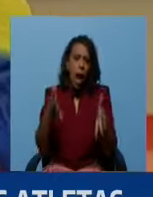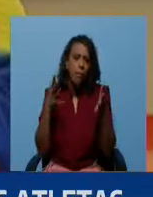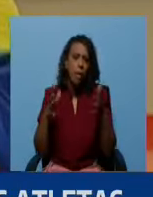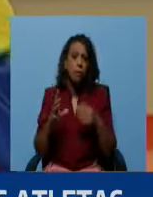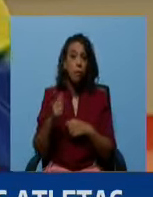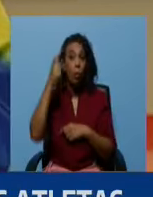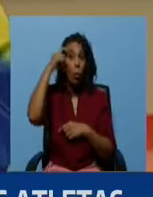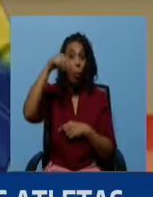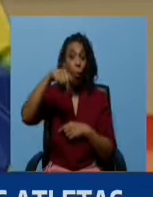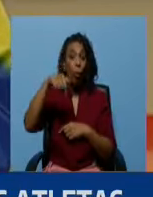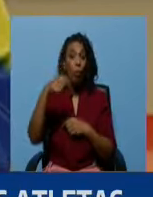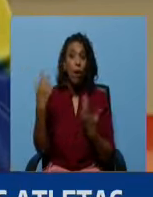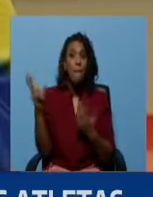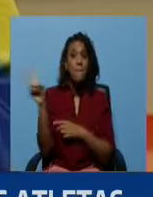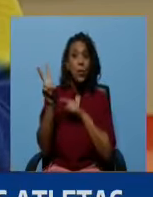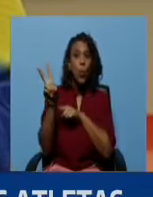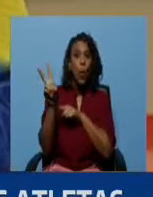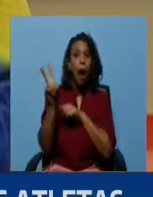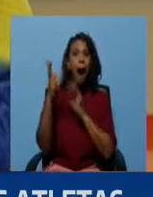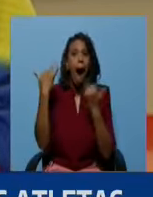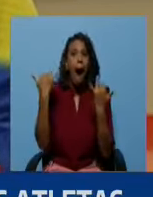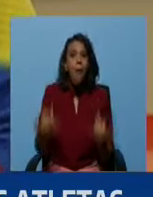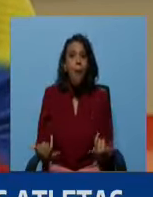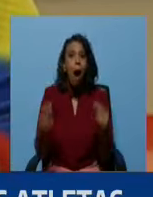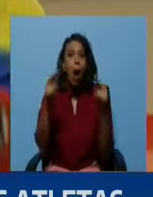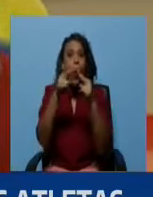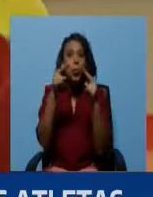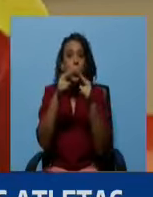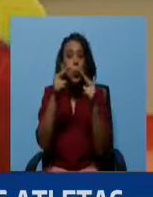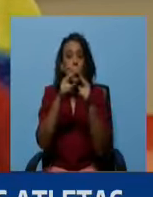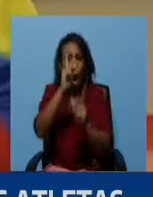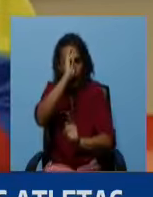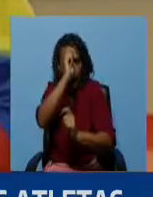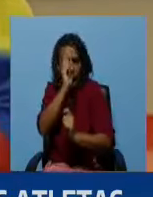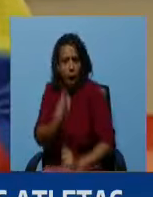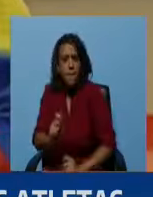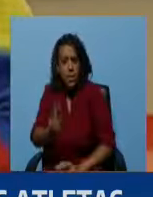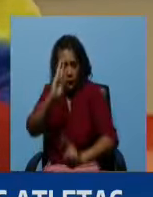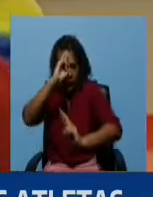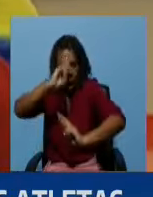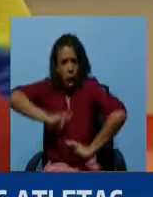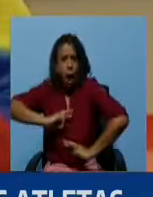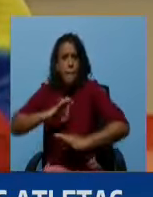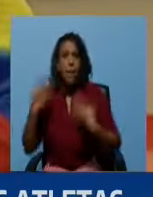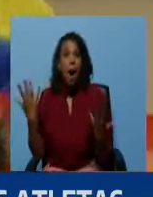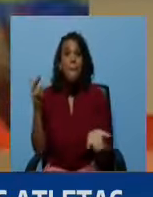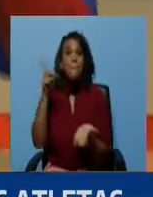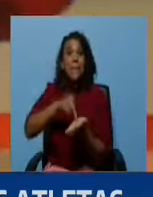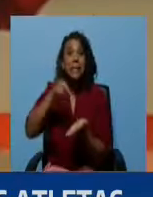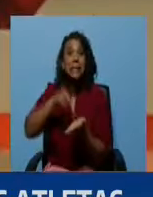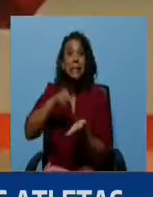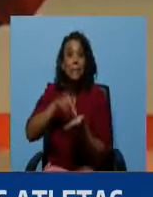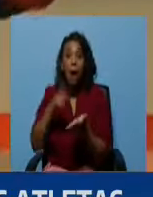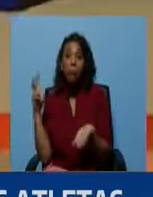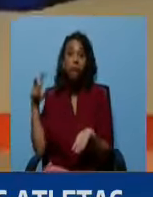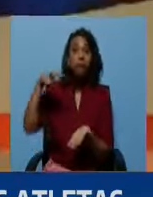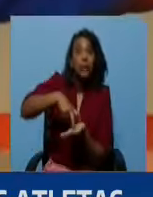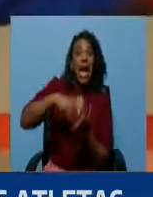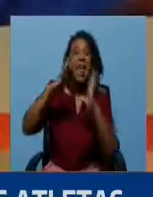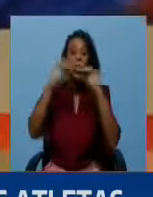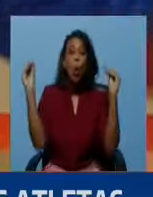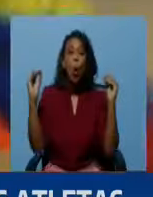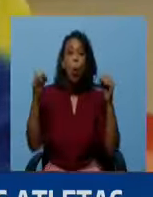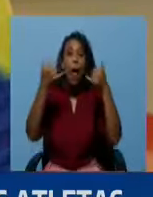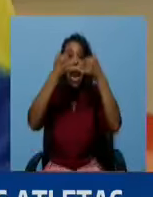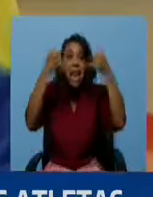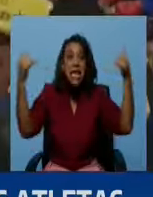Hoy a Venezuela se le conoce y se le debe respetar cada vez más, porque participamos en toda la